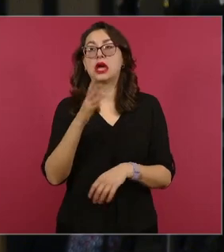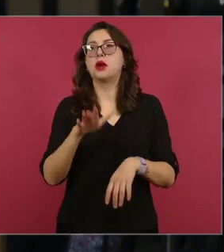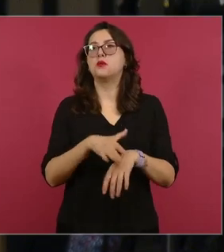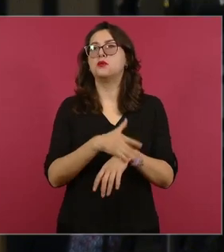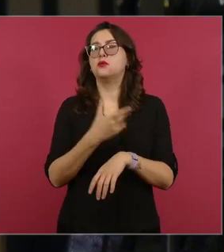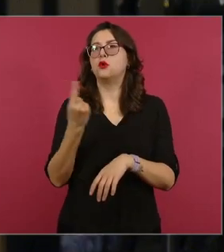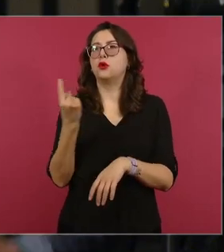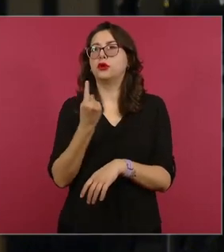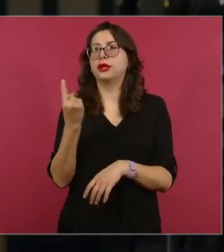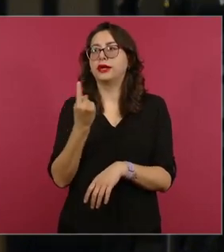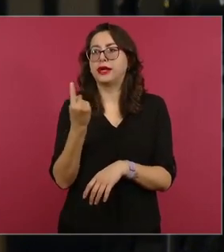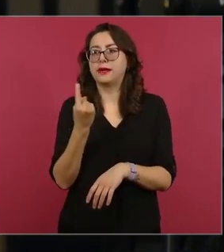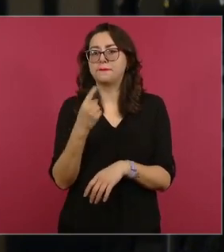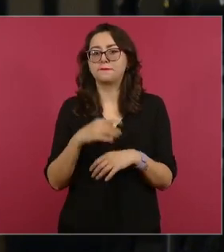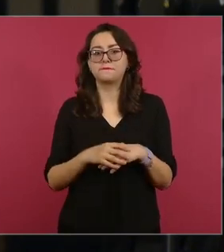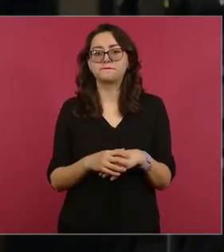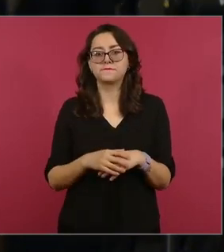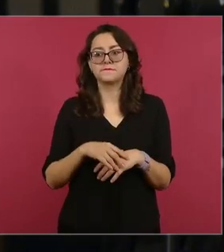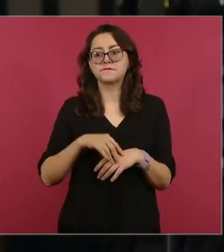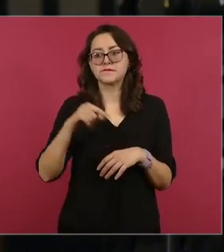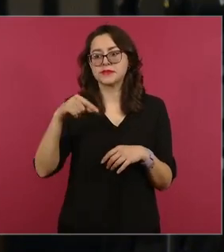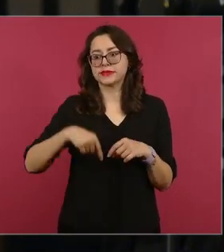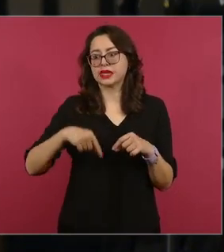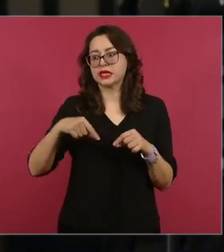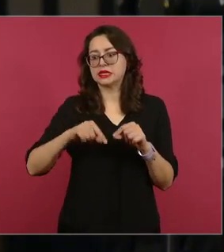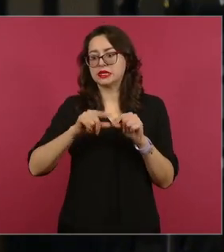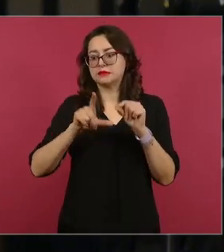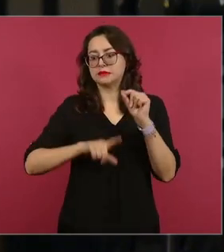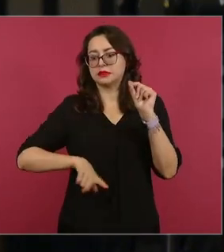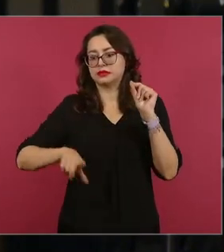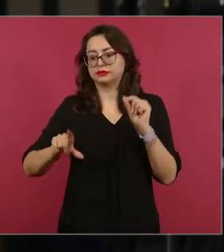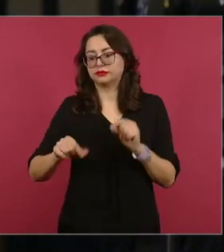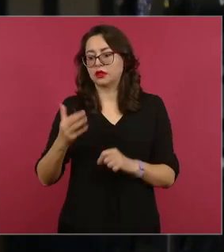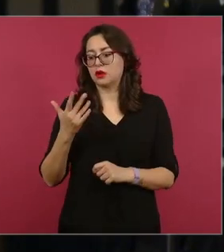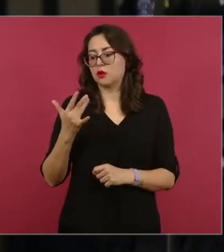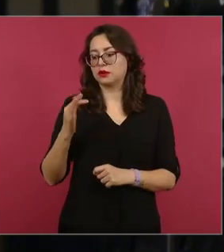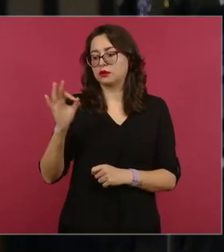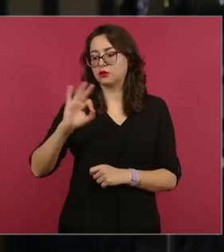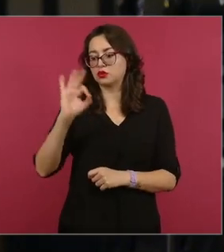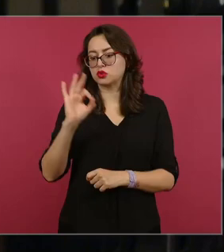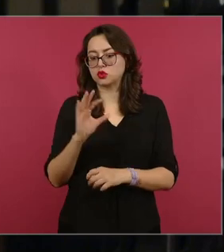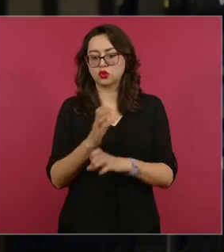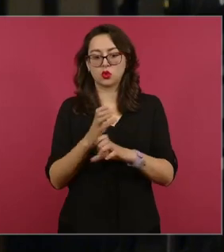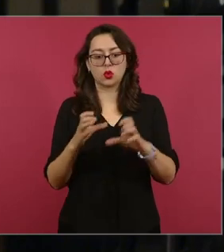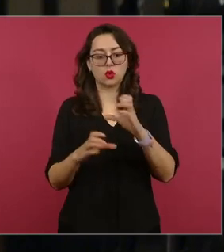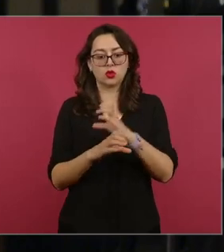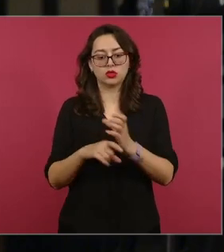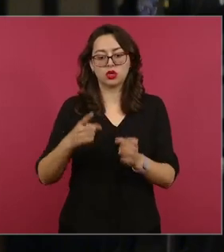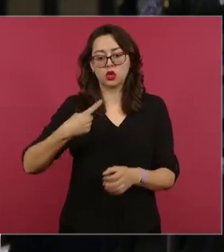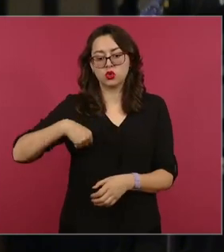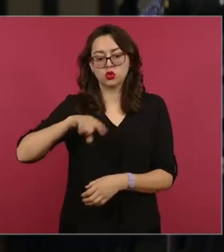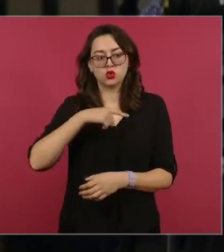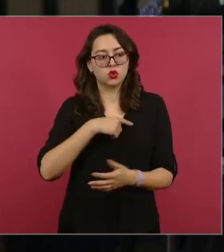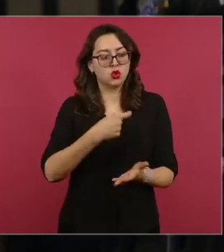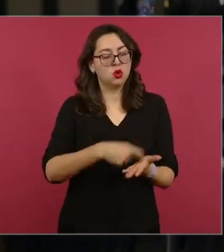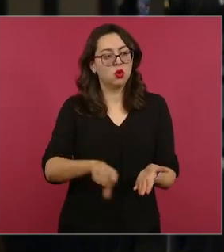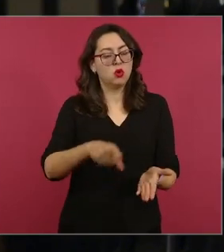que consumimos en México vienen del exterior, entonces esto nos saldría, si